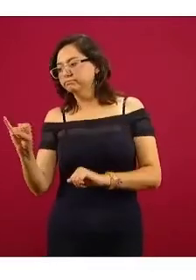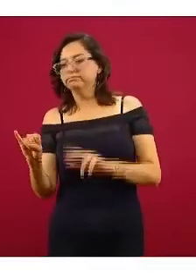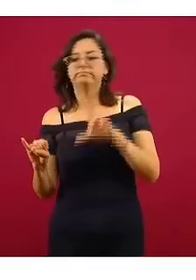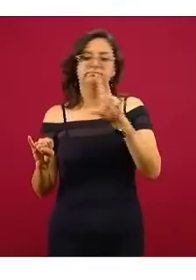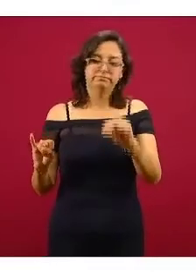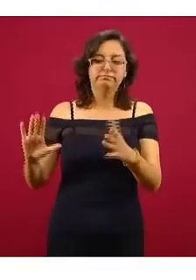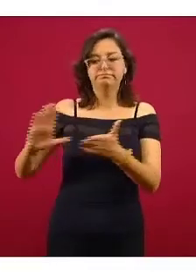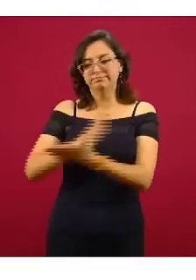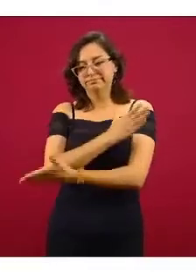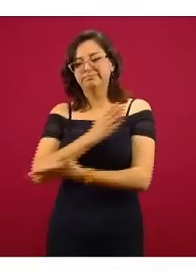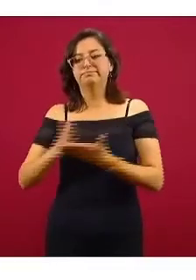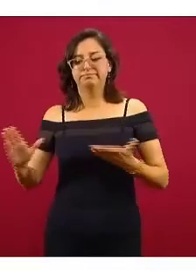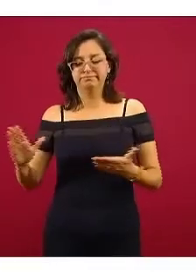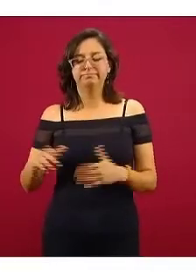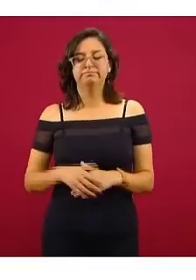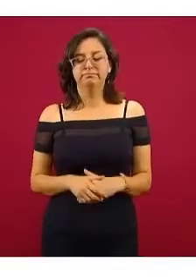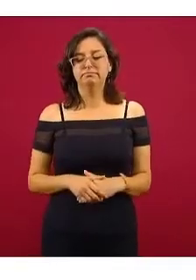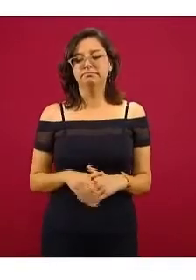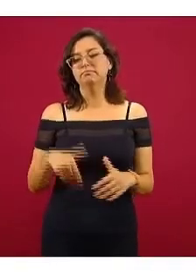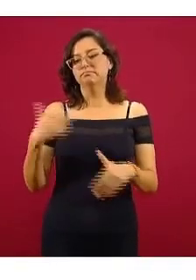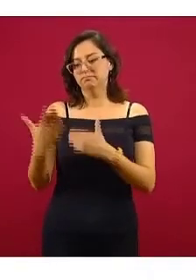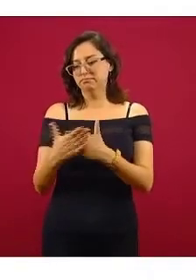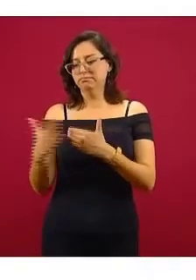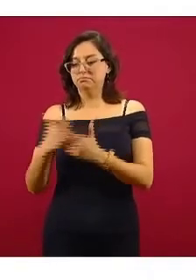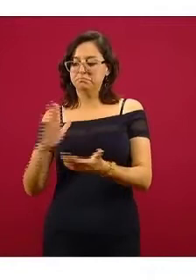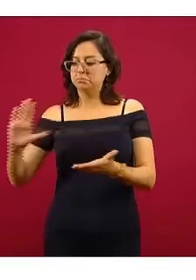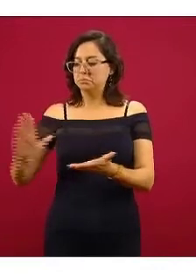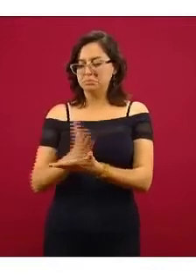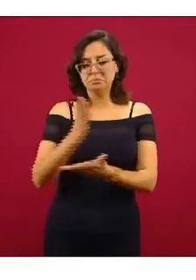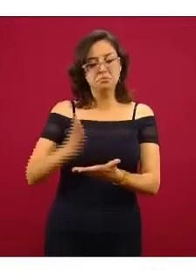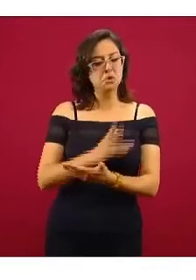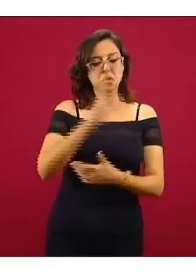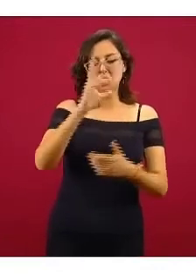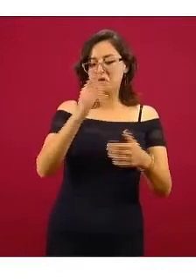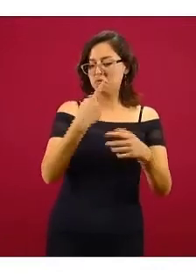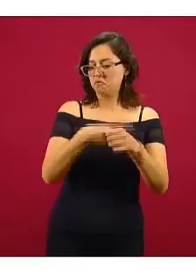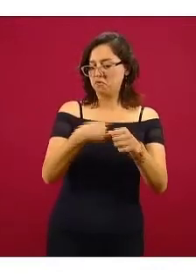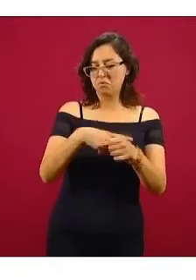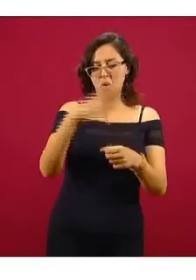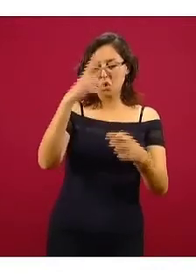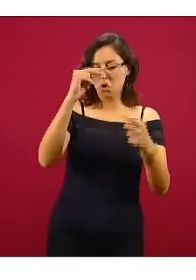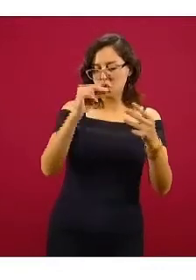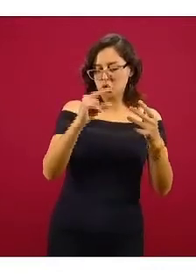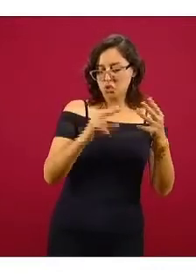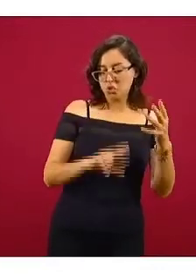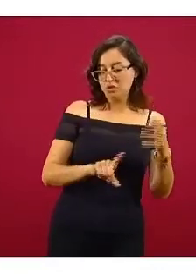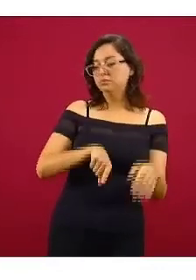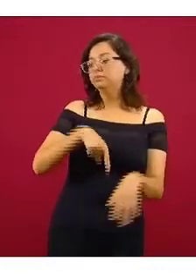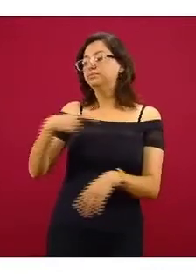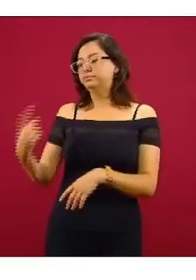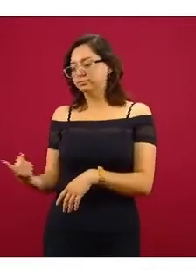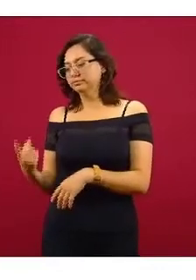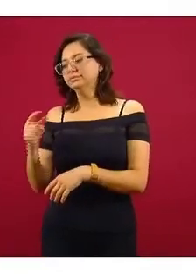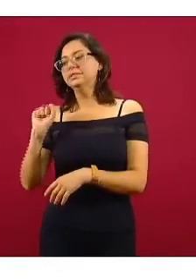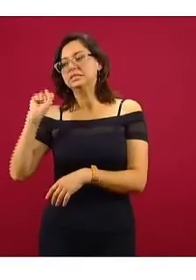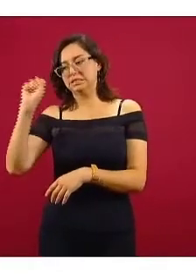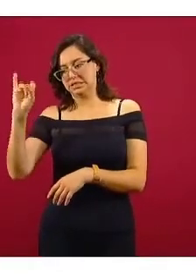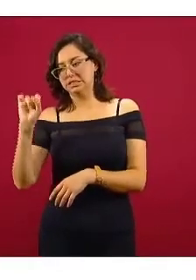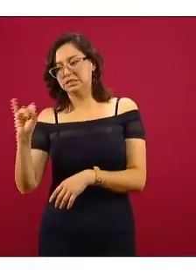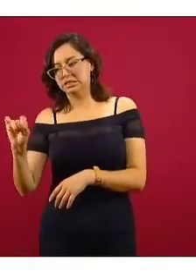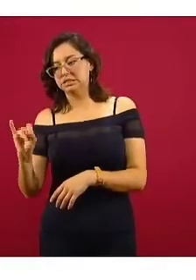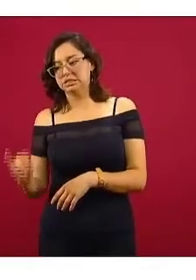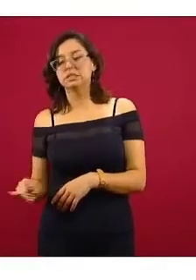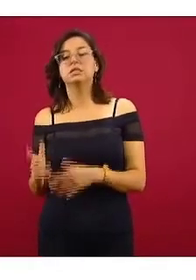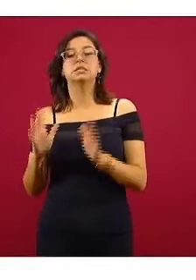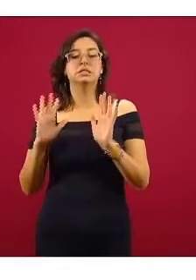también será confirmado, dado que, como ya veíamos la semana pasada, el porcentaje de positividad se encontraba ya alrededor